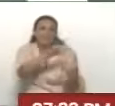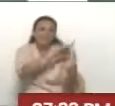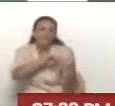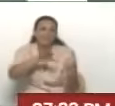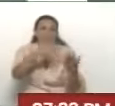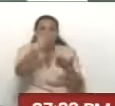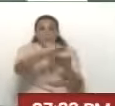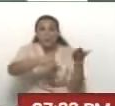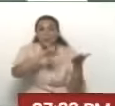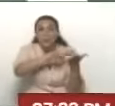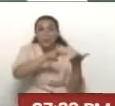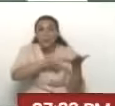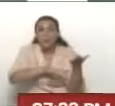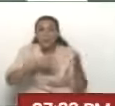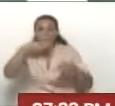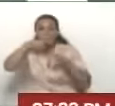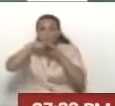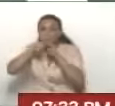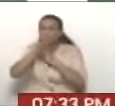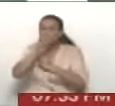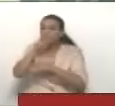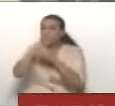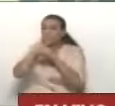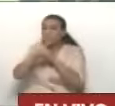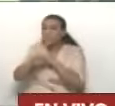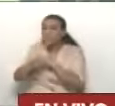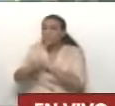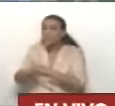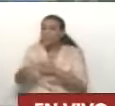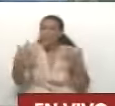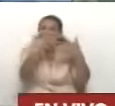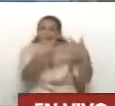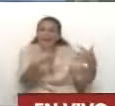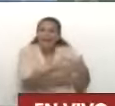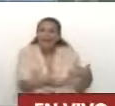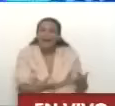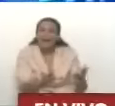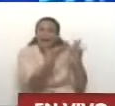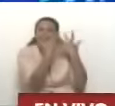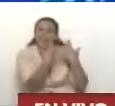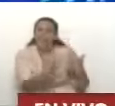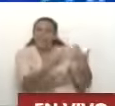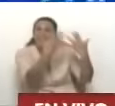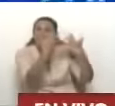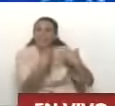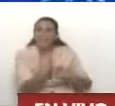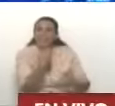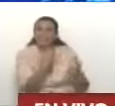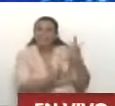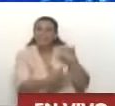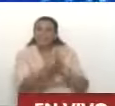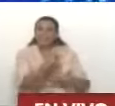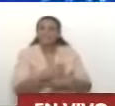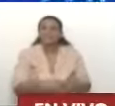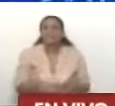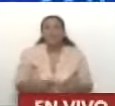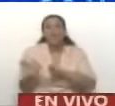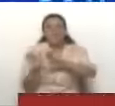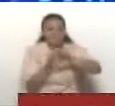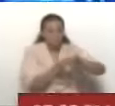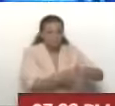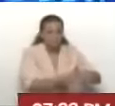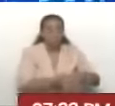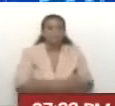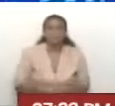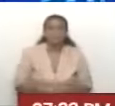Esas cartas valen oro, Silita, si las publicamos. Hay que sacar un libro con el de Manuelita. Con el de Manuelita y Bolívar. ¿Qué tienes aquí? Bueno, Delcy